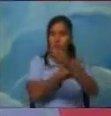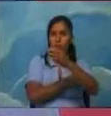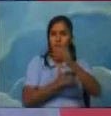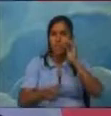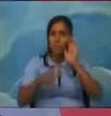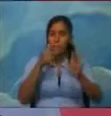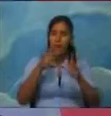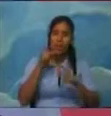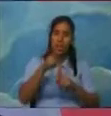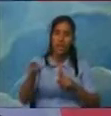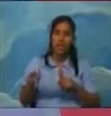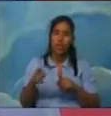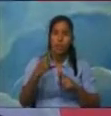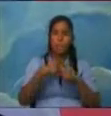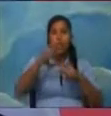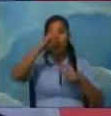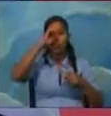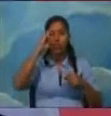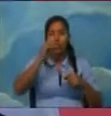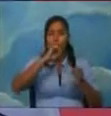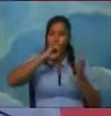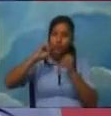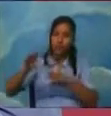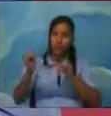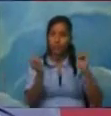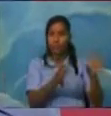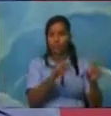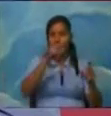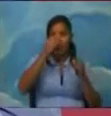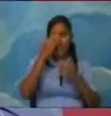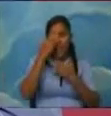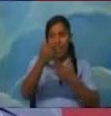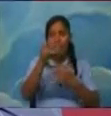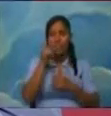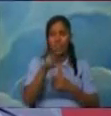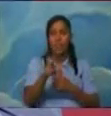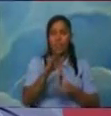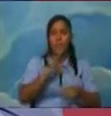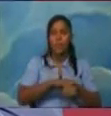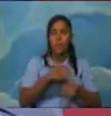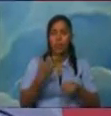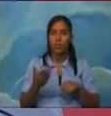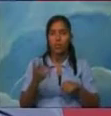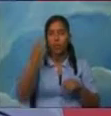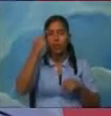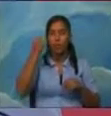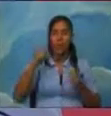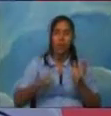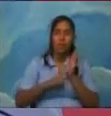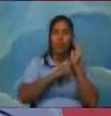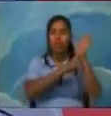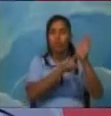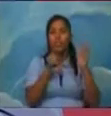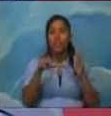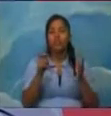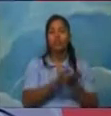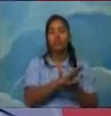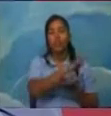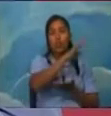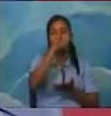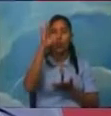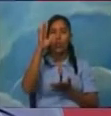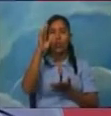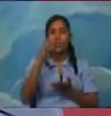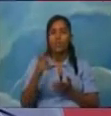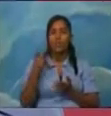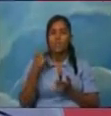ellos. Pero Dios los echó delante de él, del pueblo, porque para mostrar su gloria. A